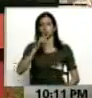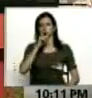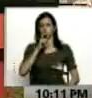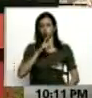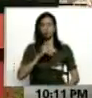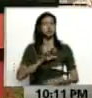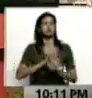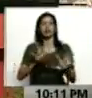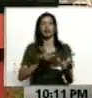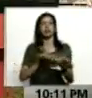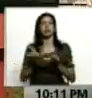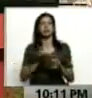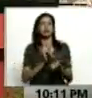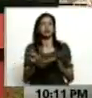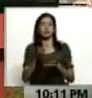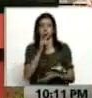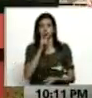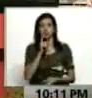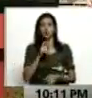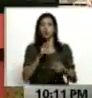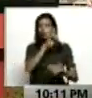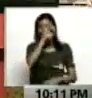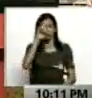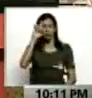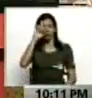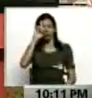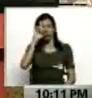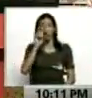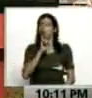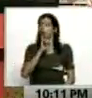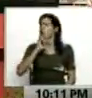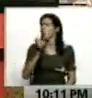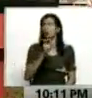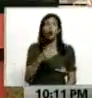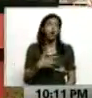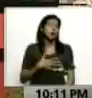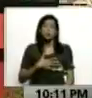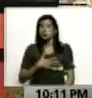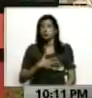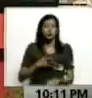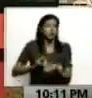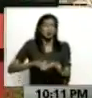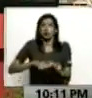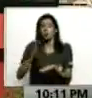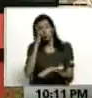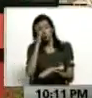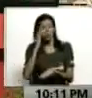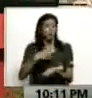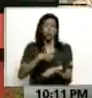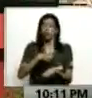fuera maduro y ya tumbaron a maduro Dios dado te odio está bien no duermo esta noche ni